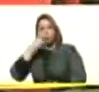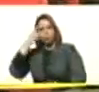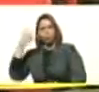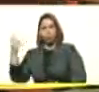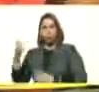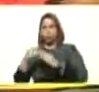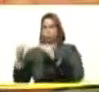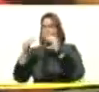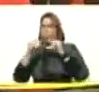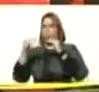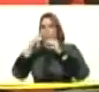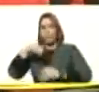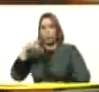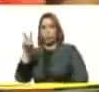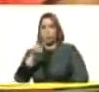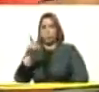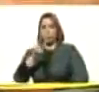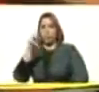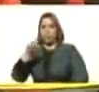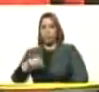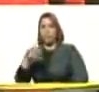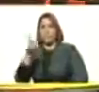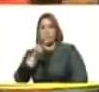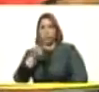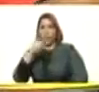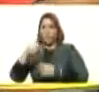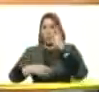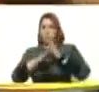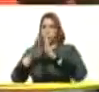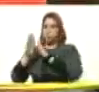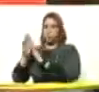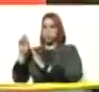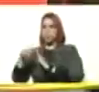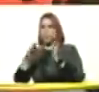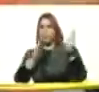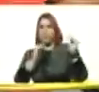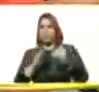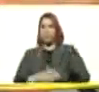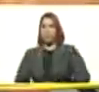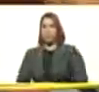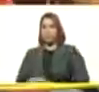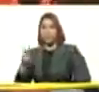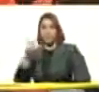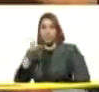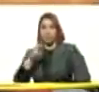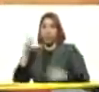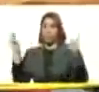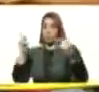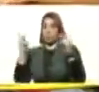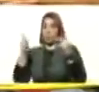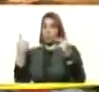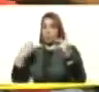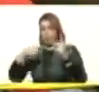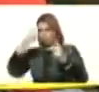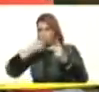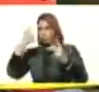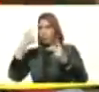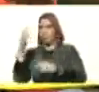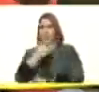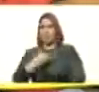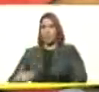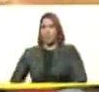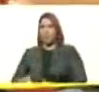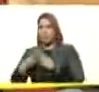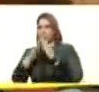los venezolanos. La Venezuela de la dignidad, la Venezuela productiva, la Venezuela de la esperanza, la Venezuela de la prosperidad. Tenga certeza, presidente, que